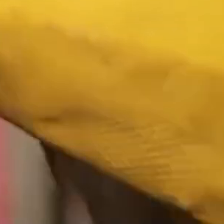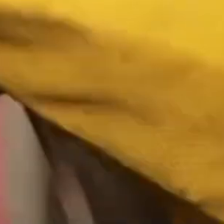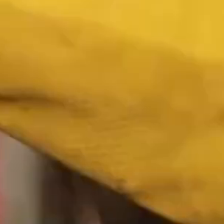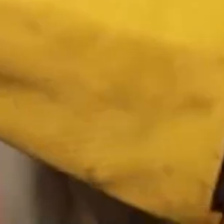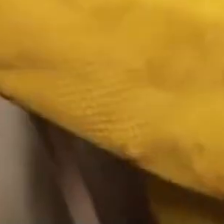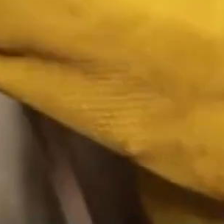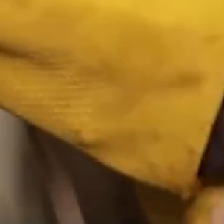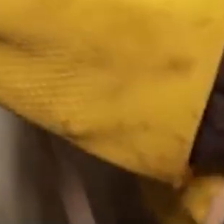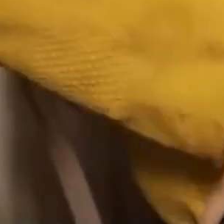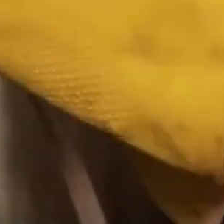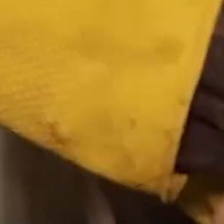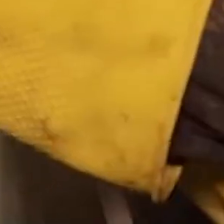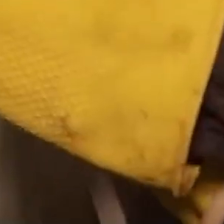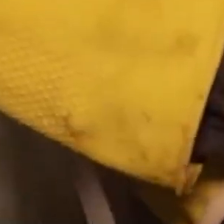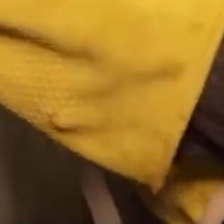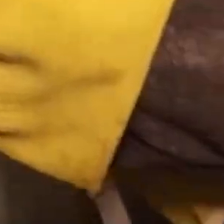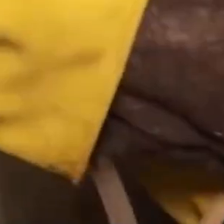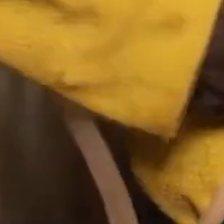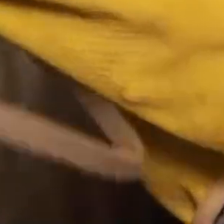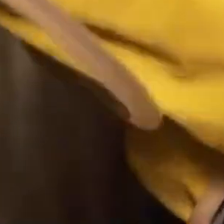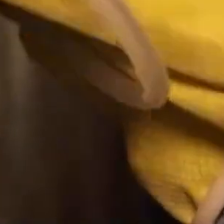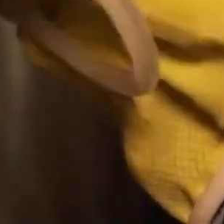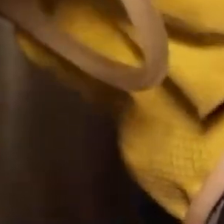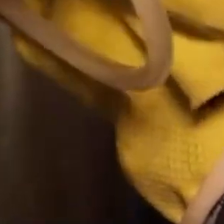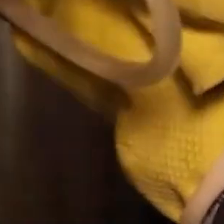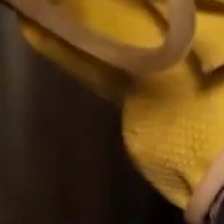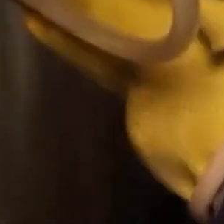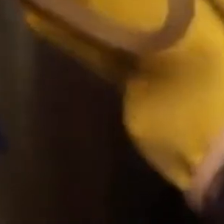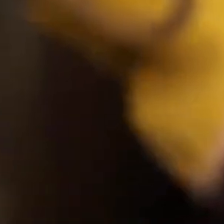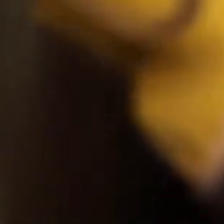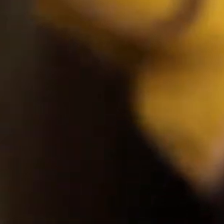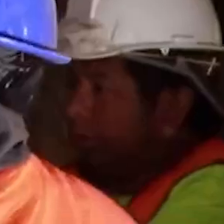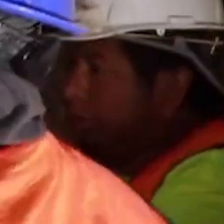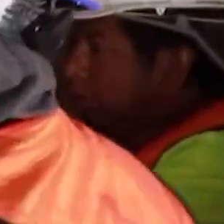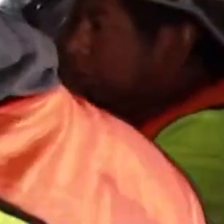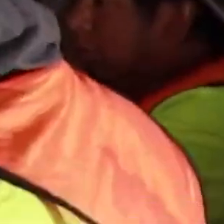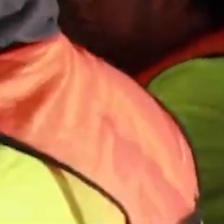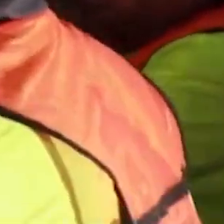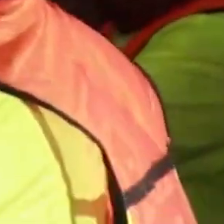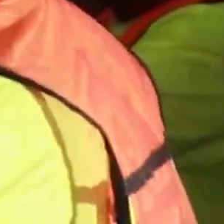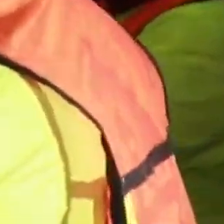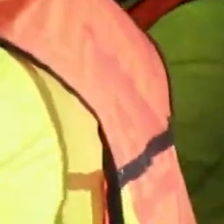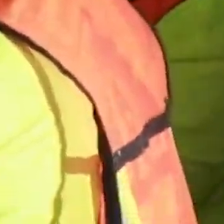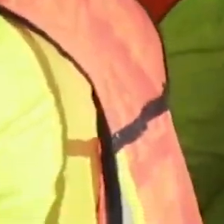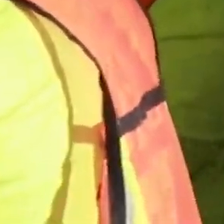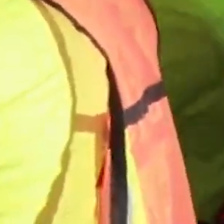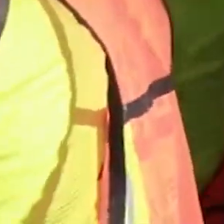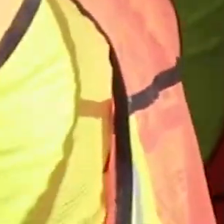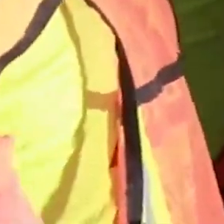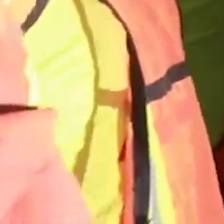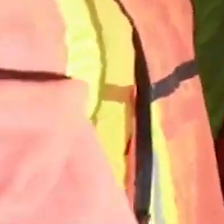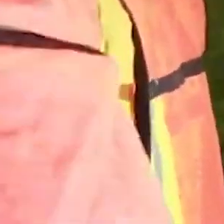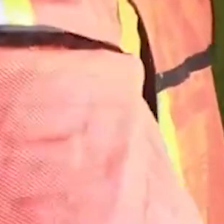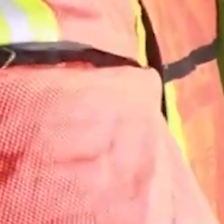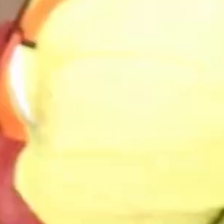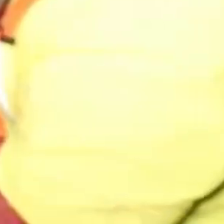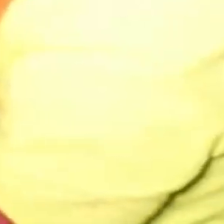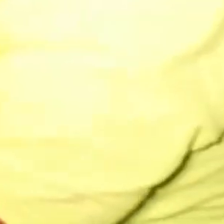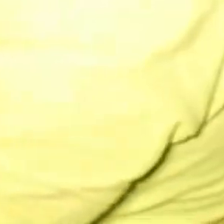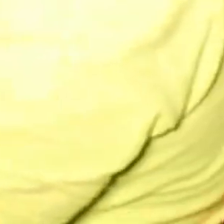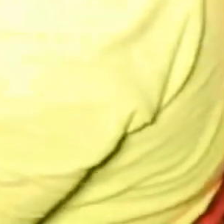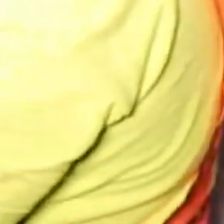trabajos consisten principalmente en la reparación de traves de cimentación y en el relleno del espacio que se generó por los